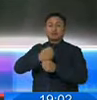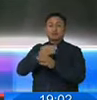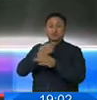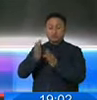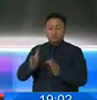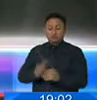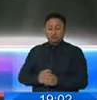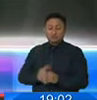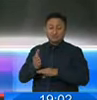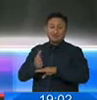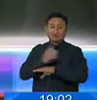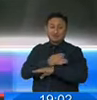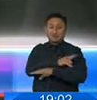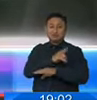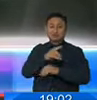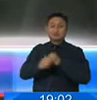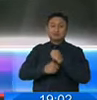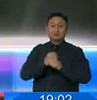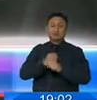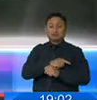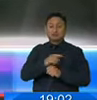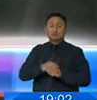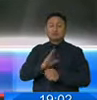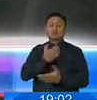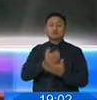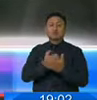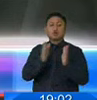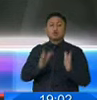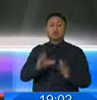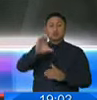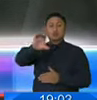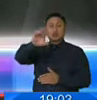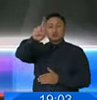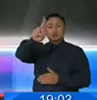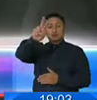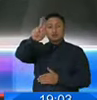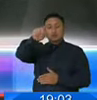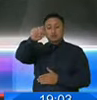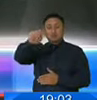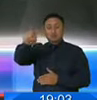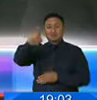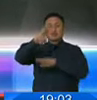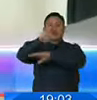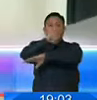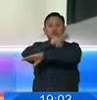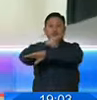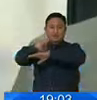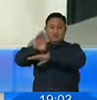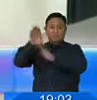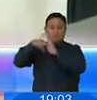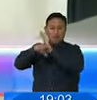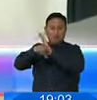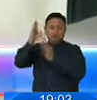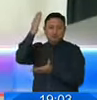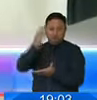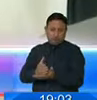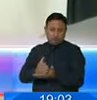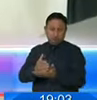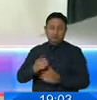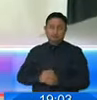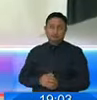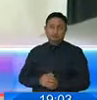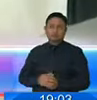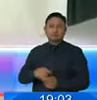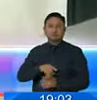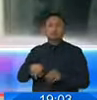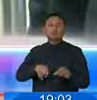terminada anticipadamente el periodo del economista Cristian Cruz como superintendente de bancos. La propuesta de resolución señaló que Cruz